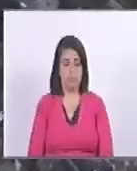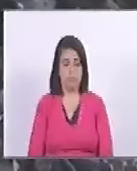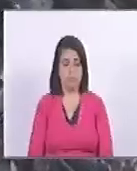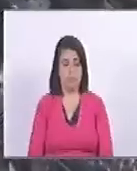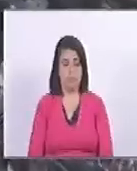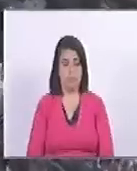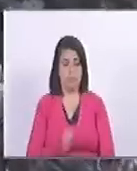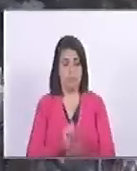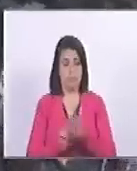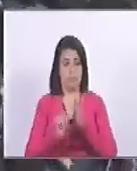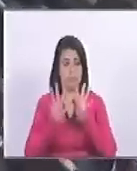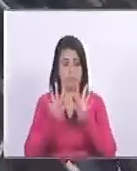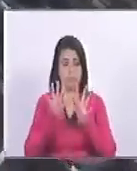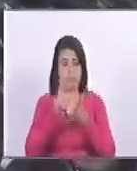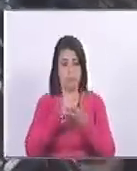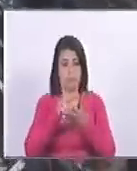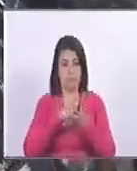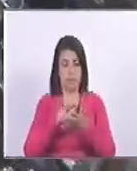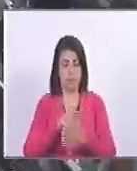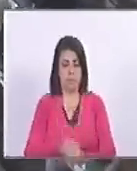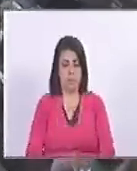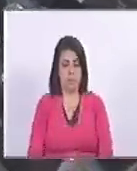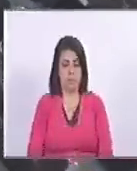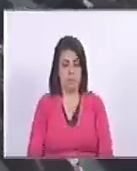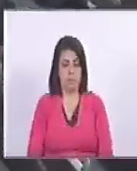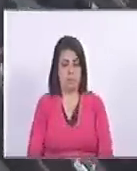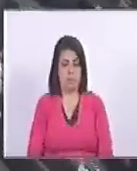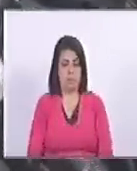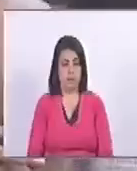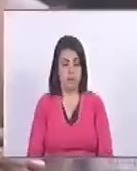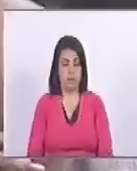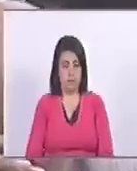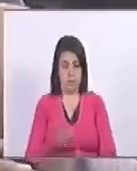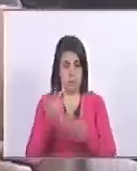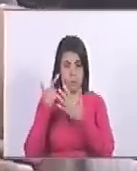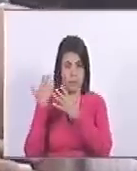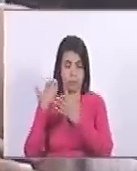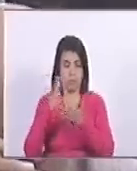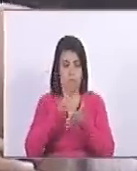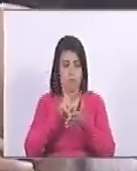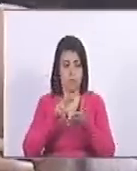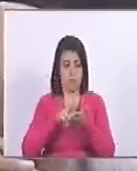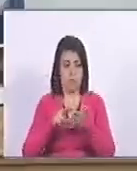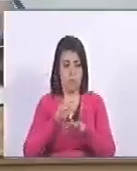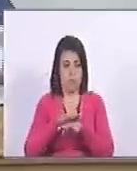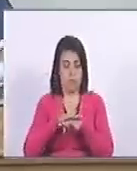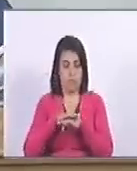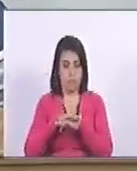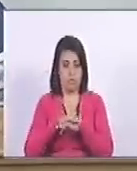En el artículo 10, después que le dé lectura. Ok, pero vamos a leerlo primero, diputado. Adelante.